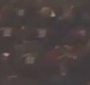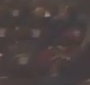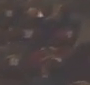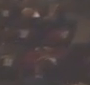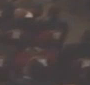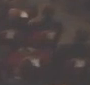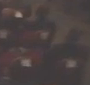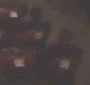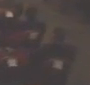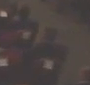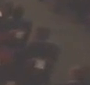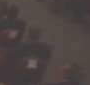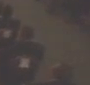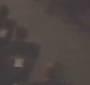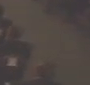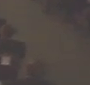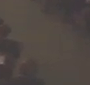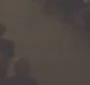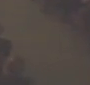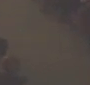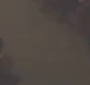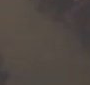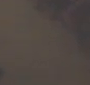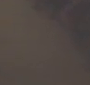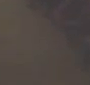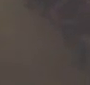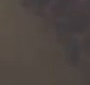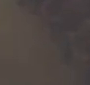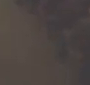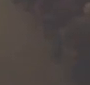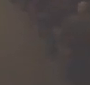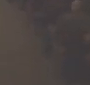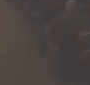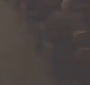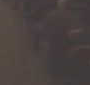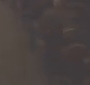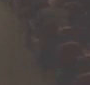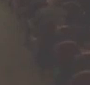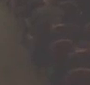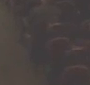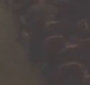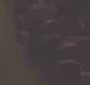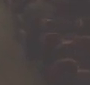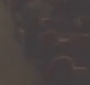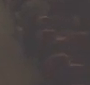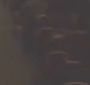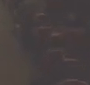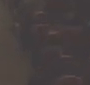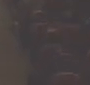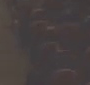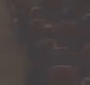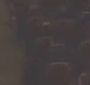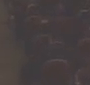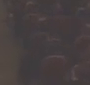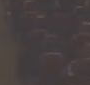Señoras y señores, es momento de escuchar el mensaje que con motivo del cuarto informe de gobierno rinde al pueblo de